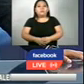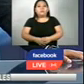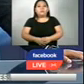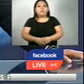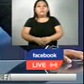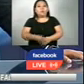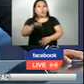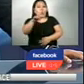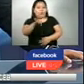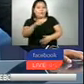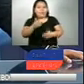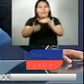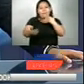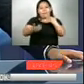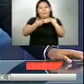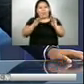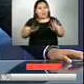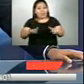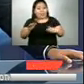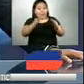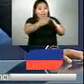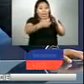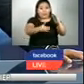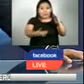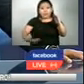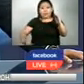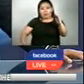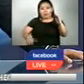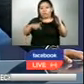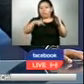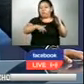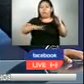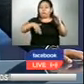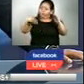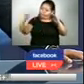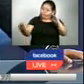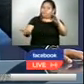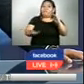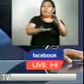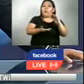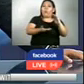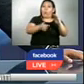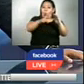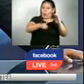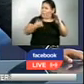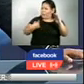Y ahora déjeme comentarle que en Casa Presidencial fue recibido en las últimas horas de